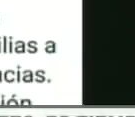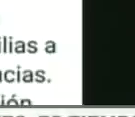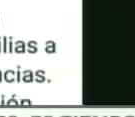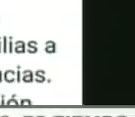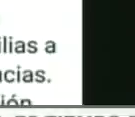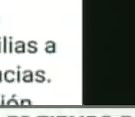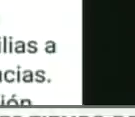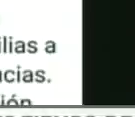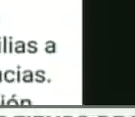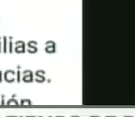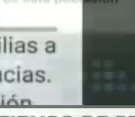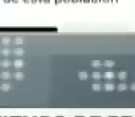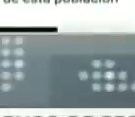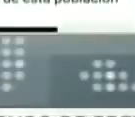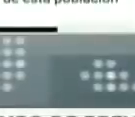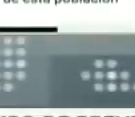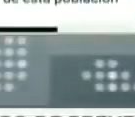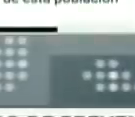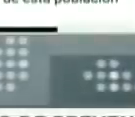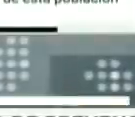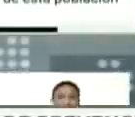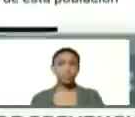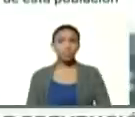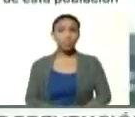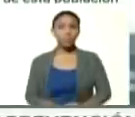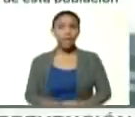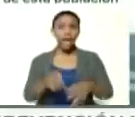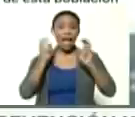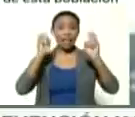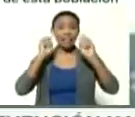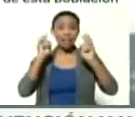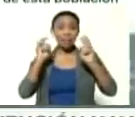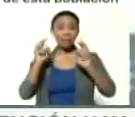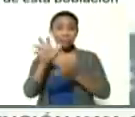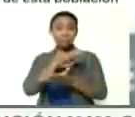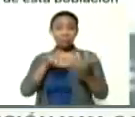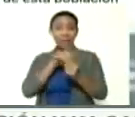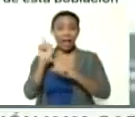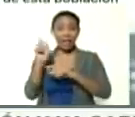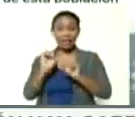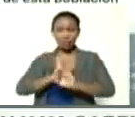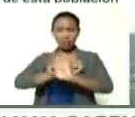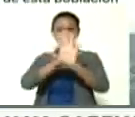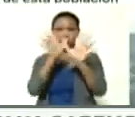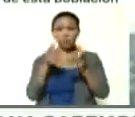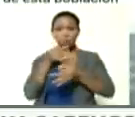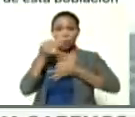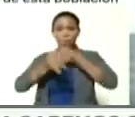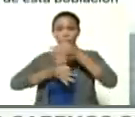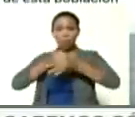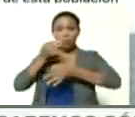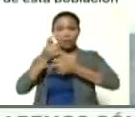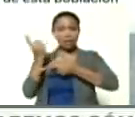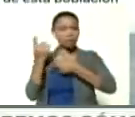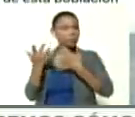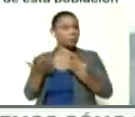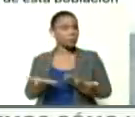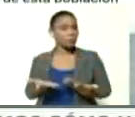Si le hacemos una prueba científica, el término cinismo sale de estas declaraciones.